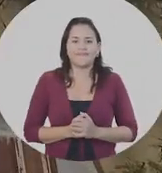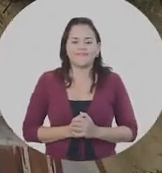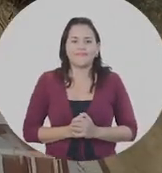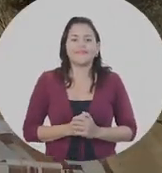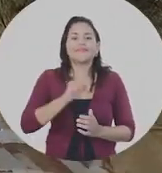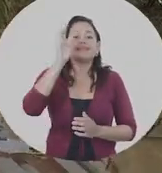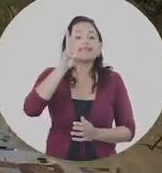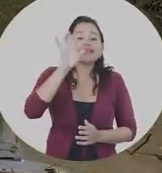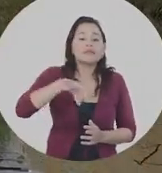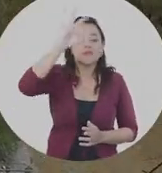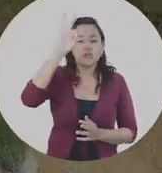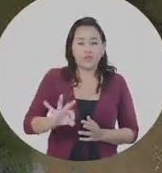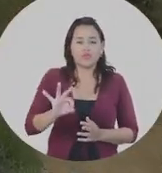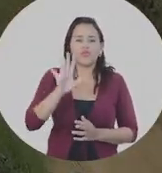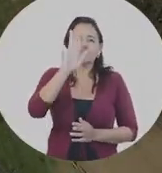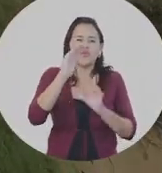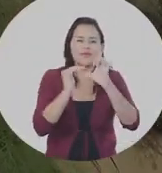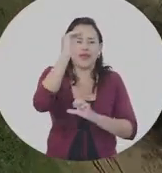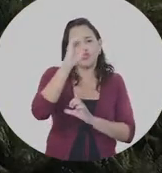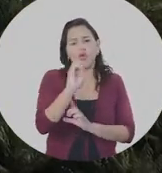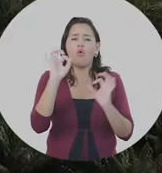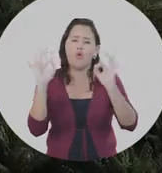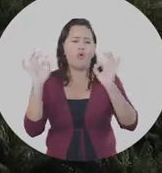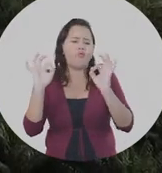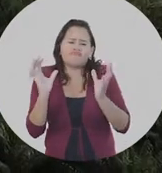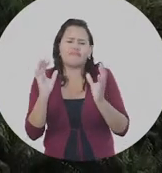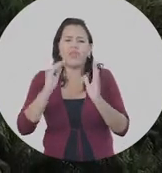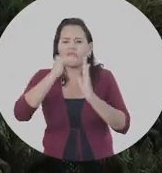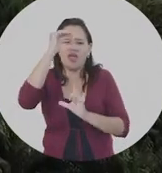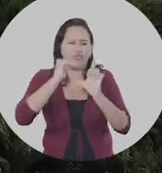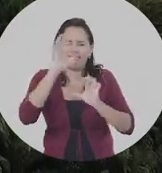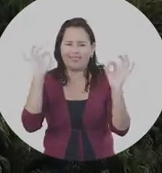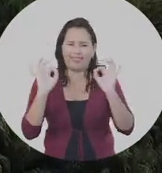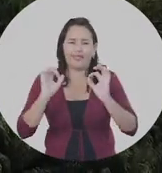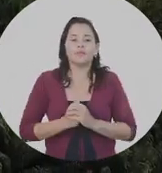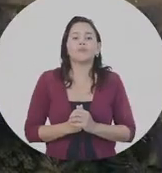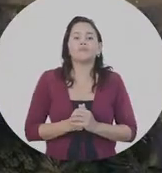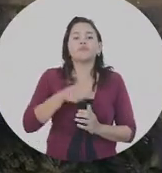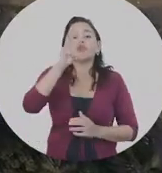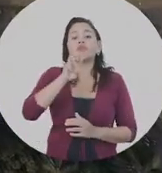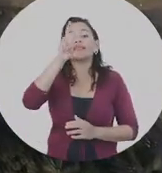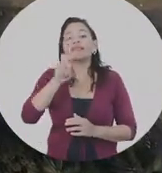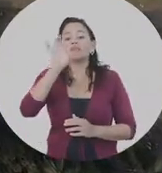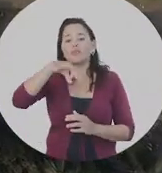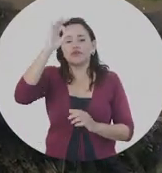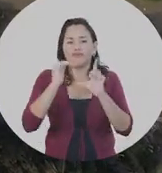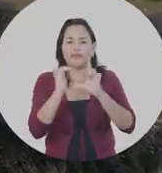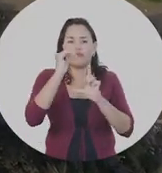y mujeres, 3% de estrato 0 o sin estrato, 87% de estrato 1 y